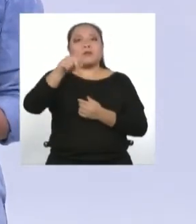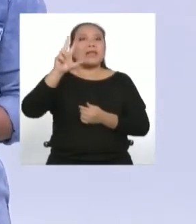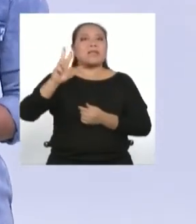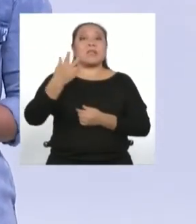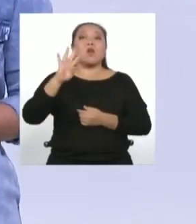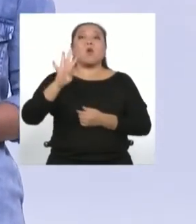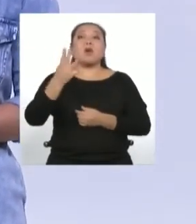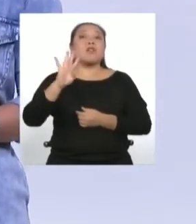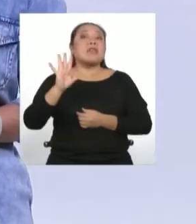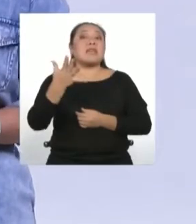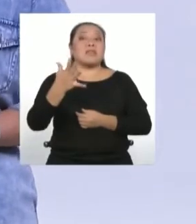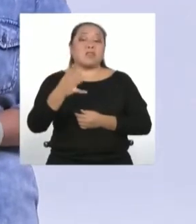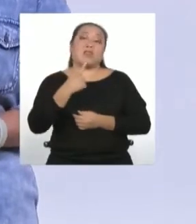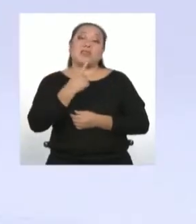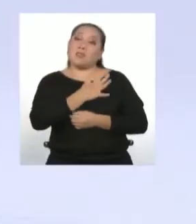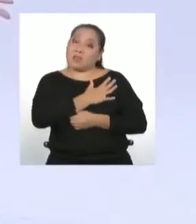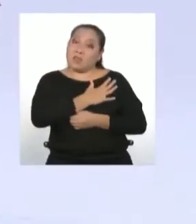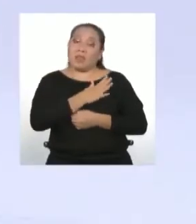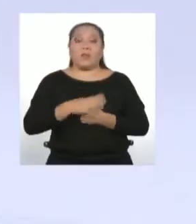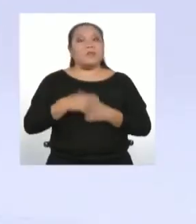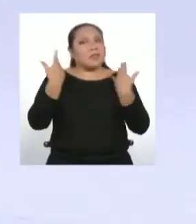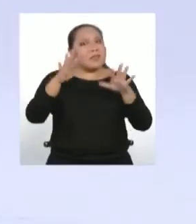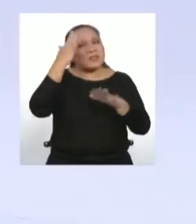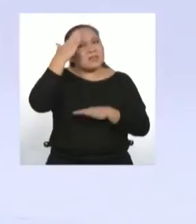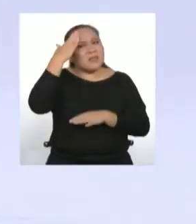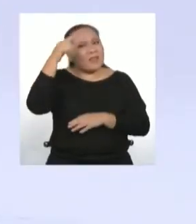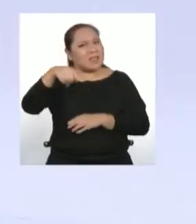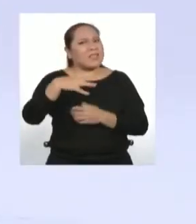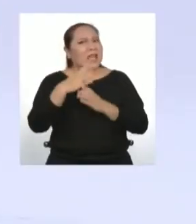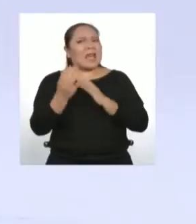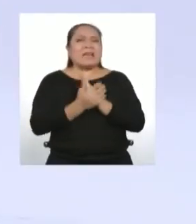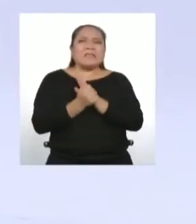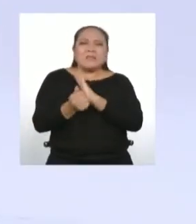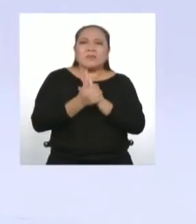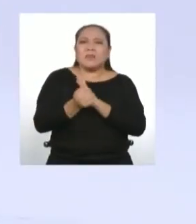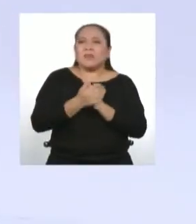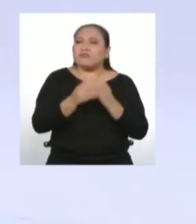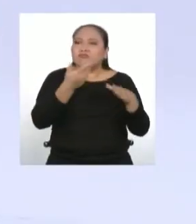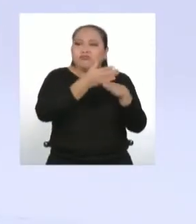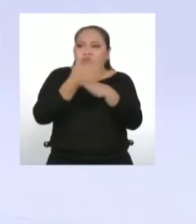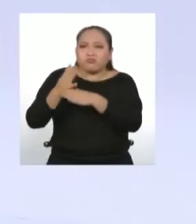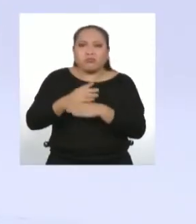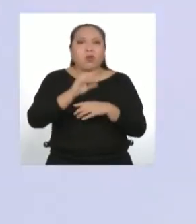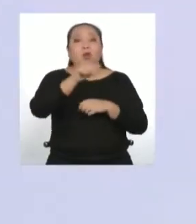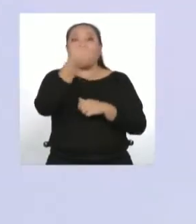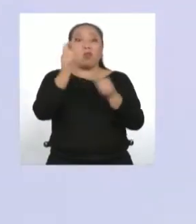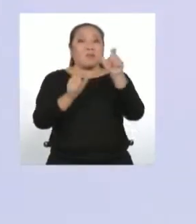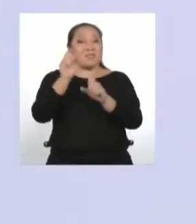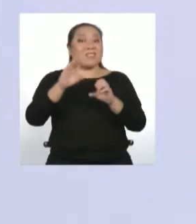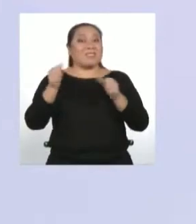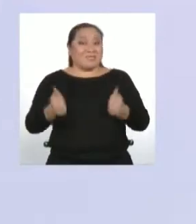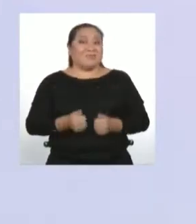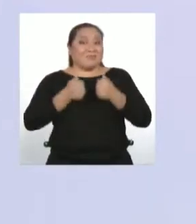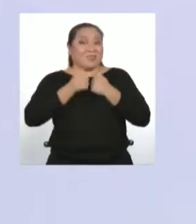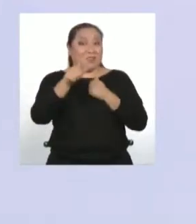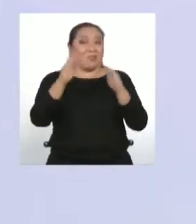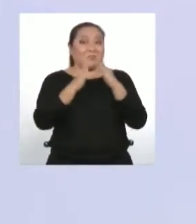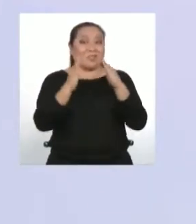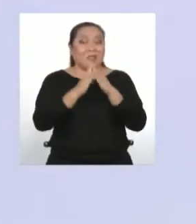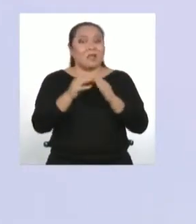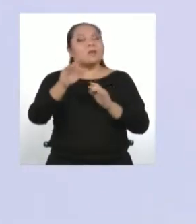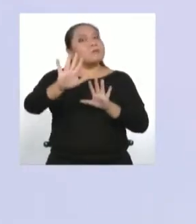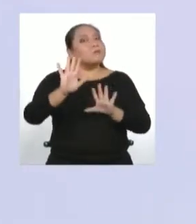tercero, cuarto y quinto de secundaria. Ya saben que esta experiencia la pueden compartir con todas las personas que viven en su casa. Ah, eso sí, siempre